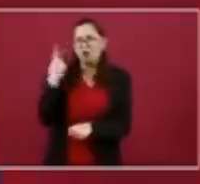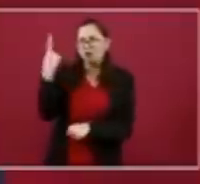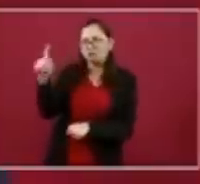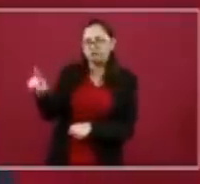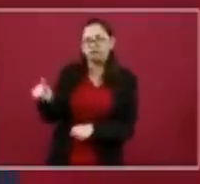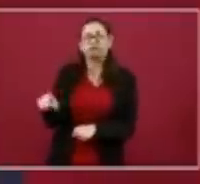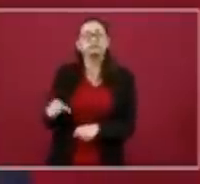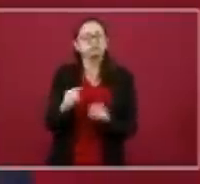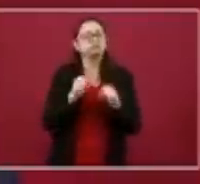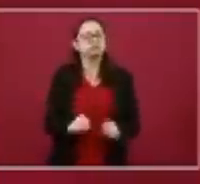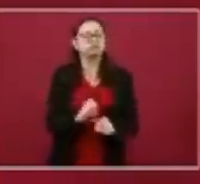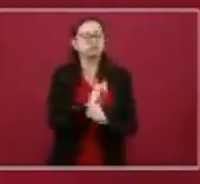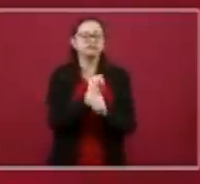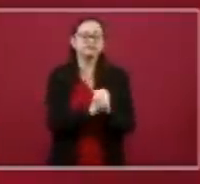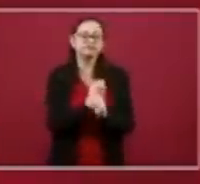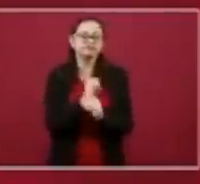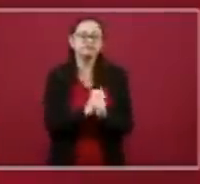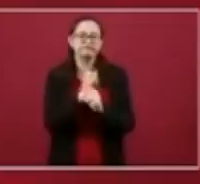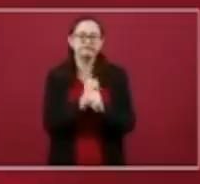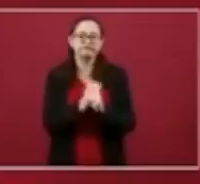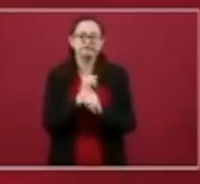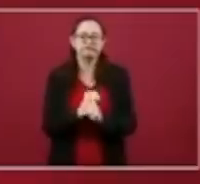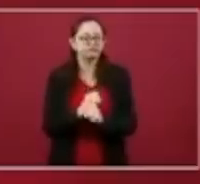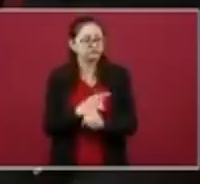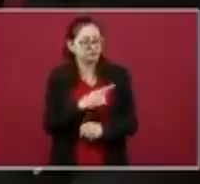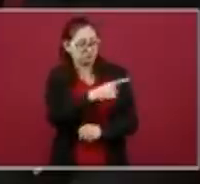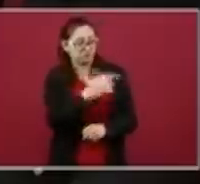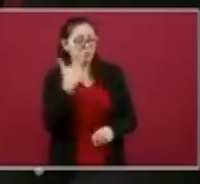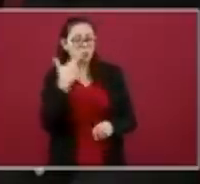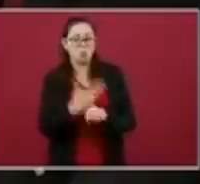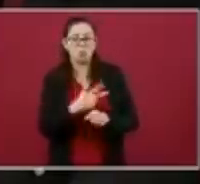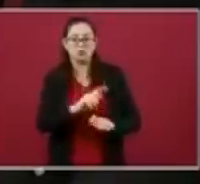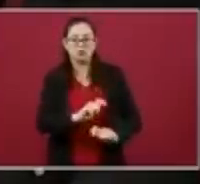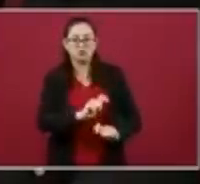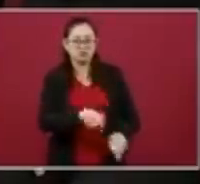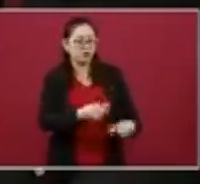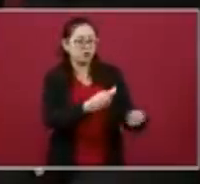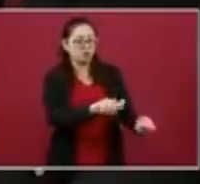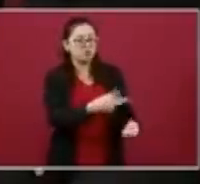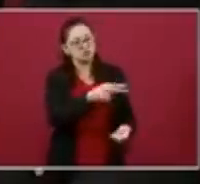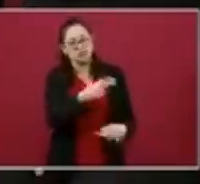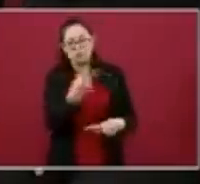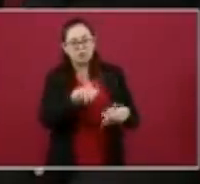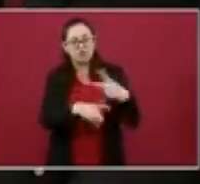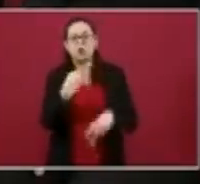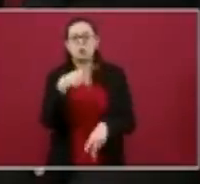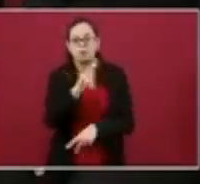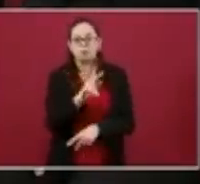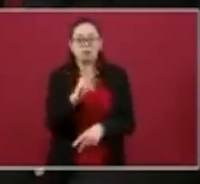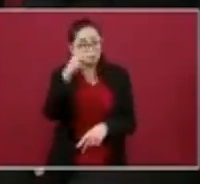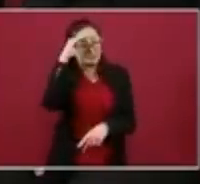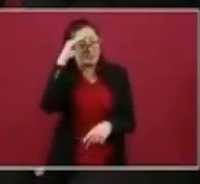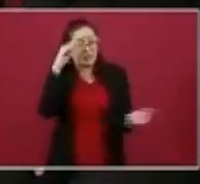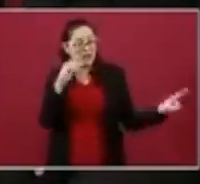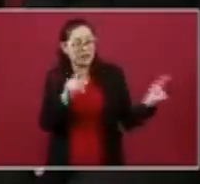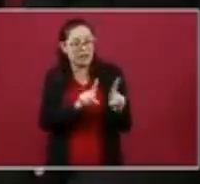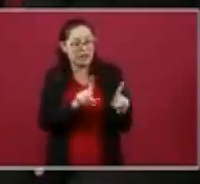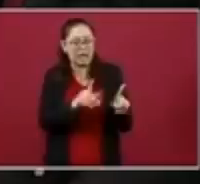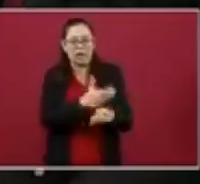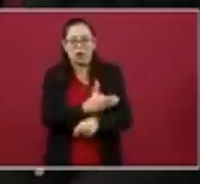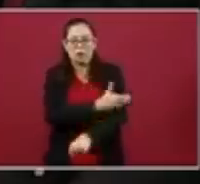es la tarea de Irma Eréndira, que no está aquí, pero pensé que estaba.